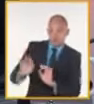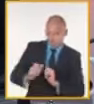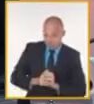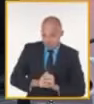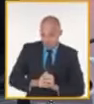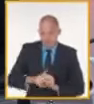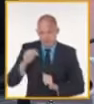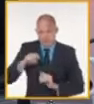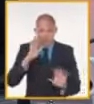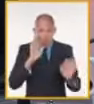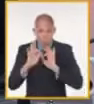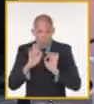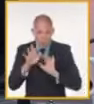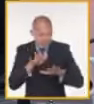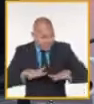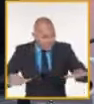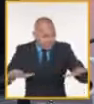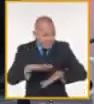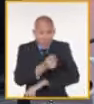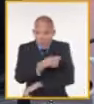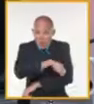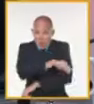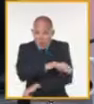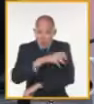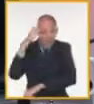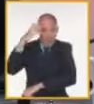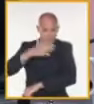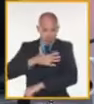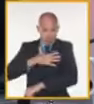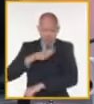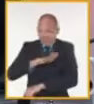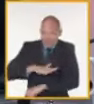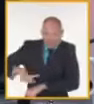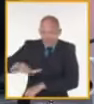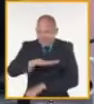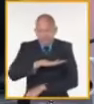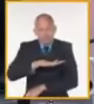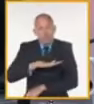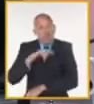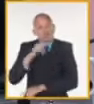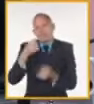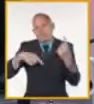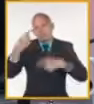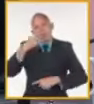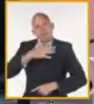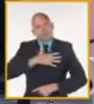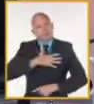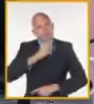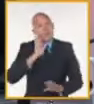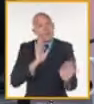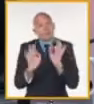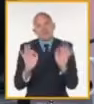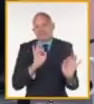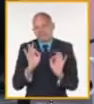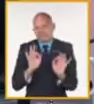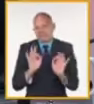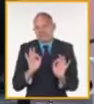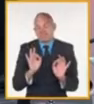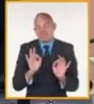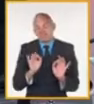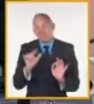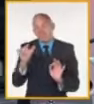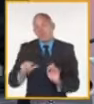pueblo es una conquista Sagrada a quienes continúan apostando a la violencia y el terror contra la revolución